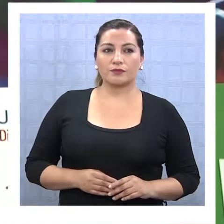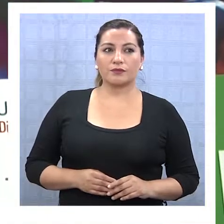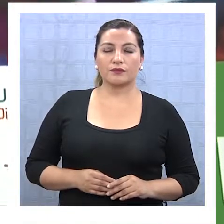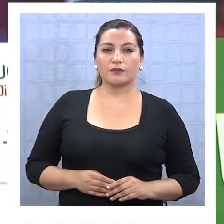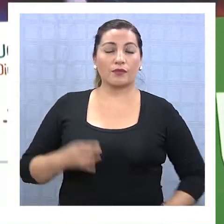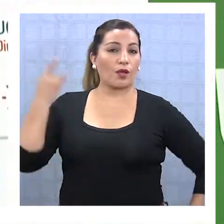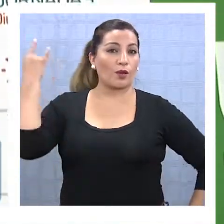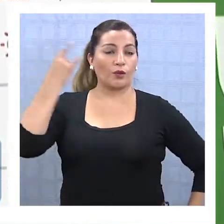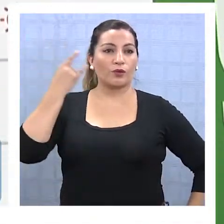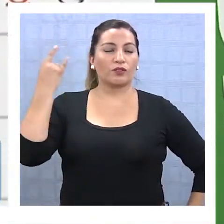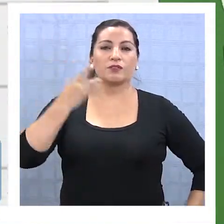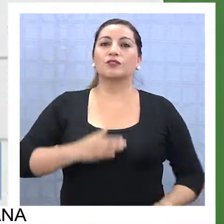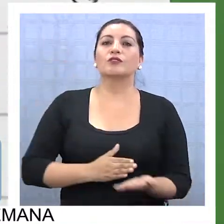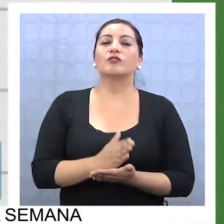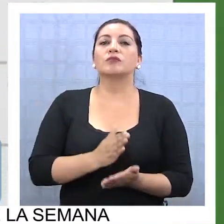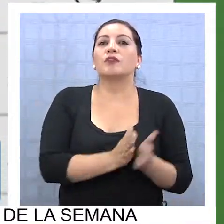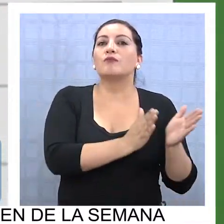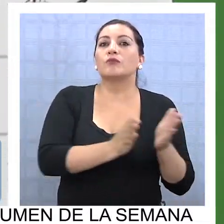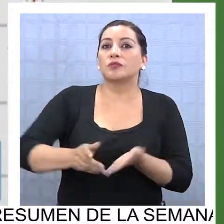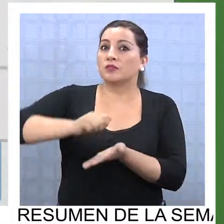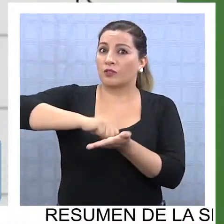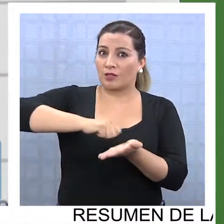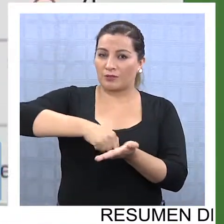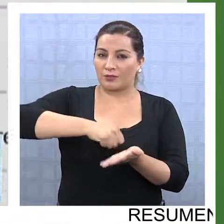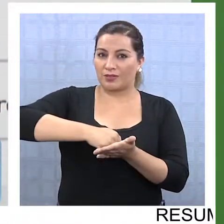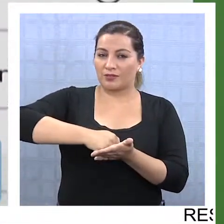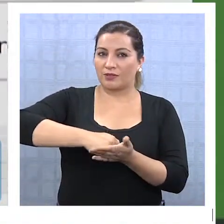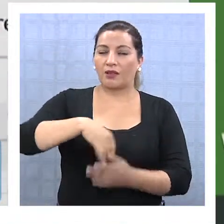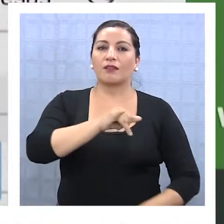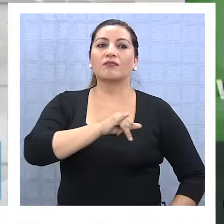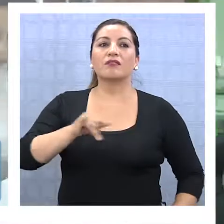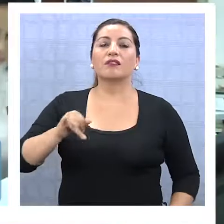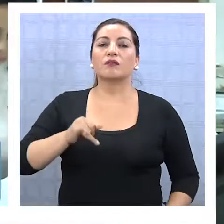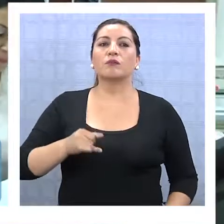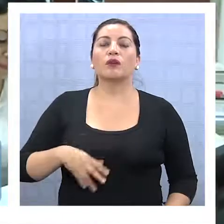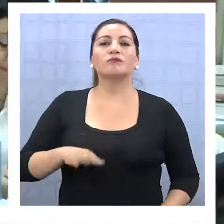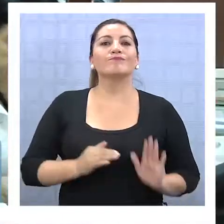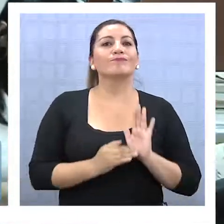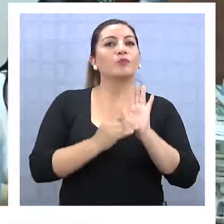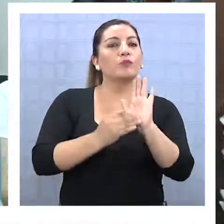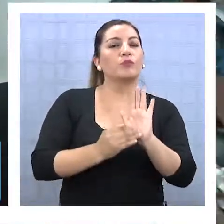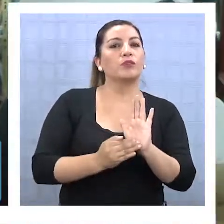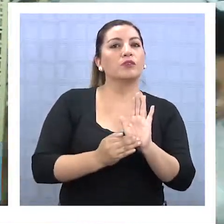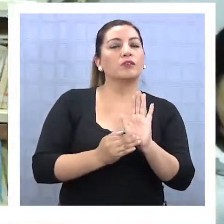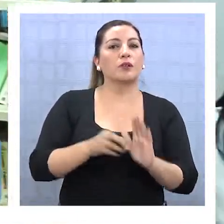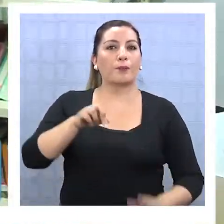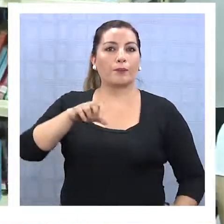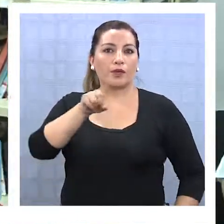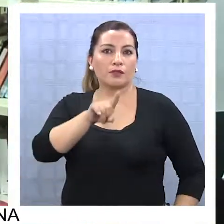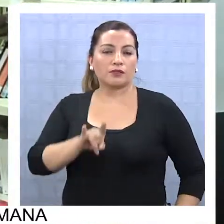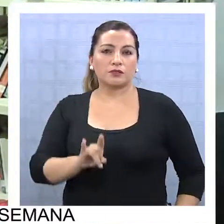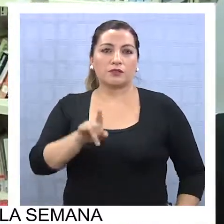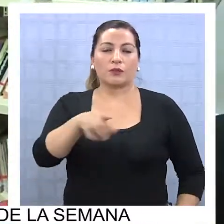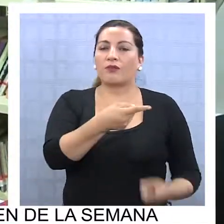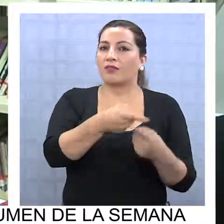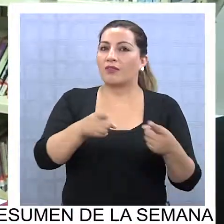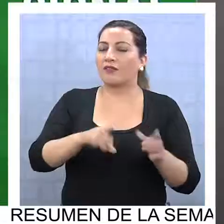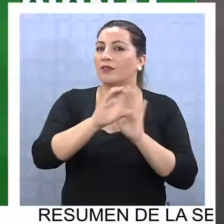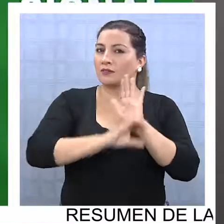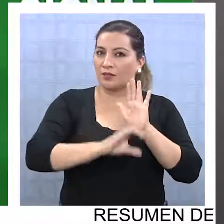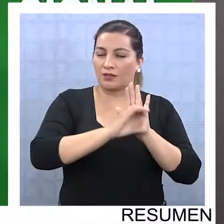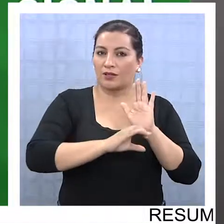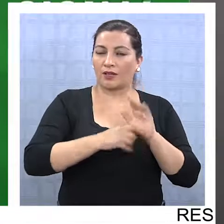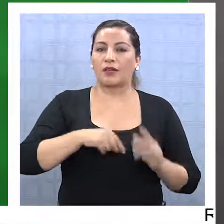Las universidades comenzaron sus procesos de matrículas luego de que se dieran a conocer los resultados de las postulaciones a las diferentes